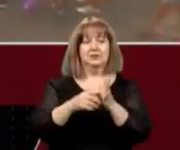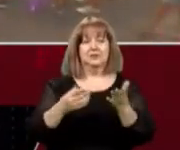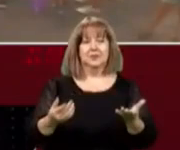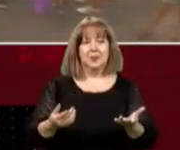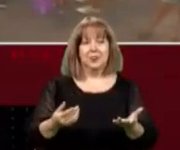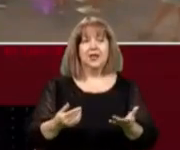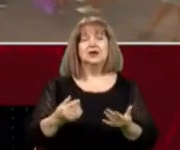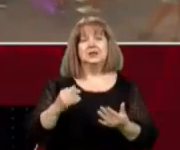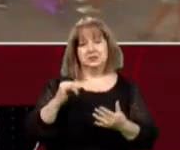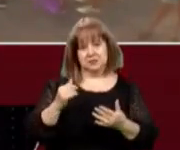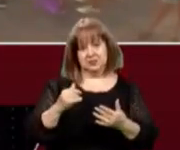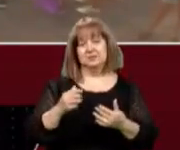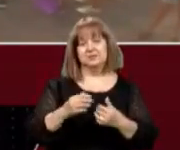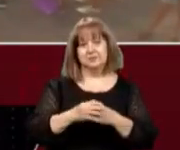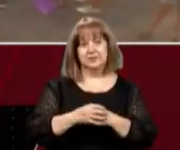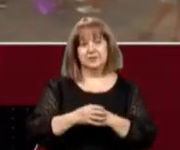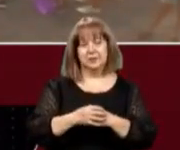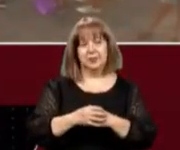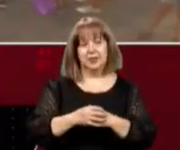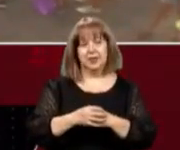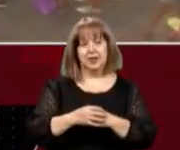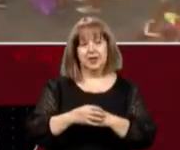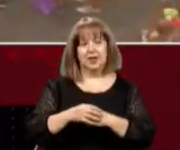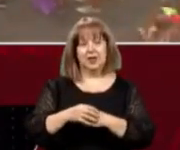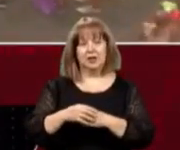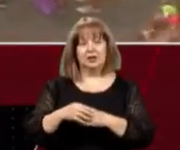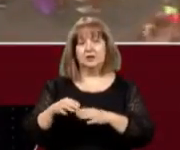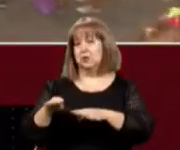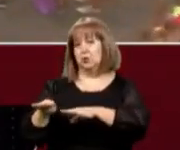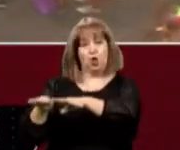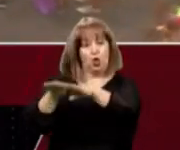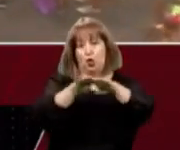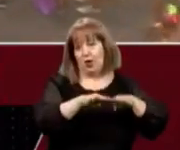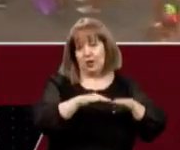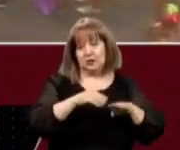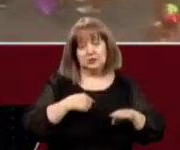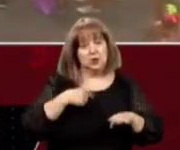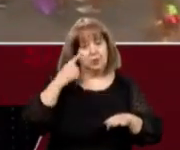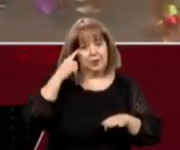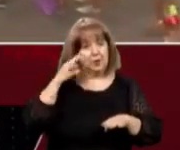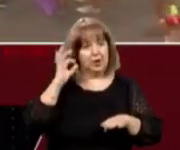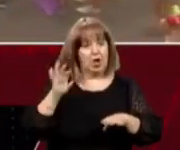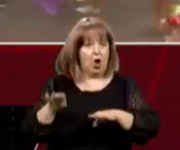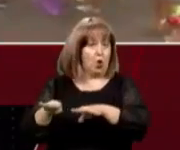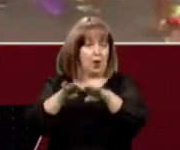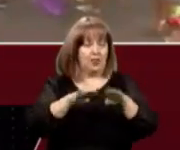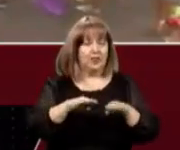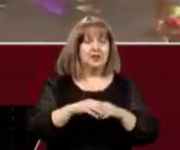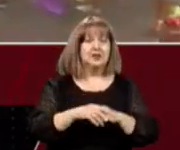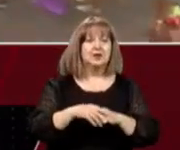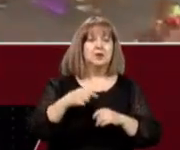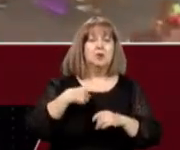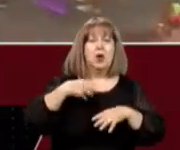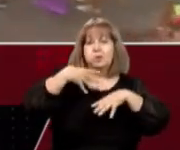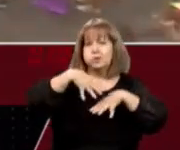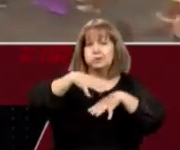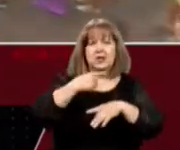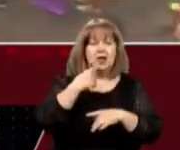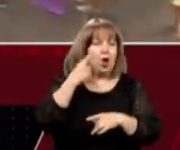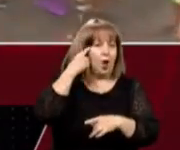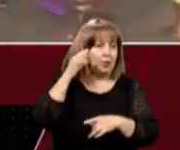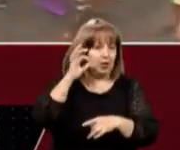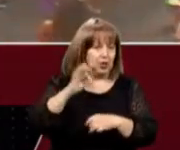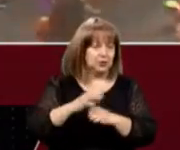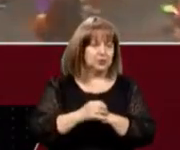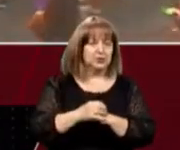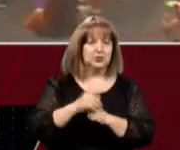se apoyaran porque somos todos iguales, lamentablemente. ¿Qué te parece importante decir hoy en la marcha de hoy? Y